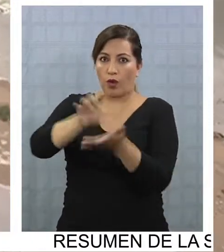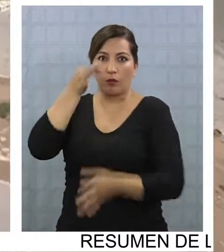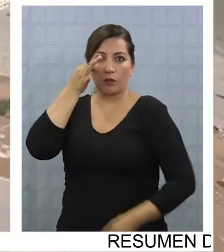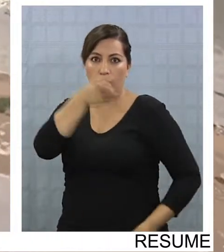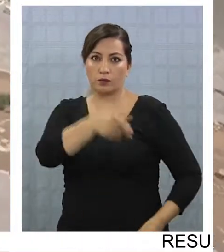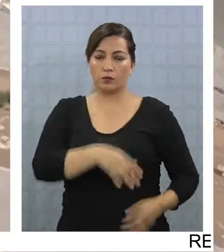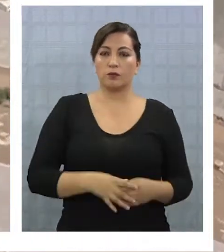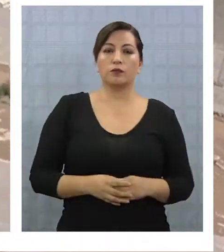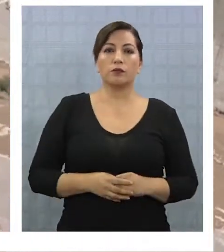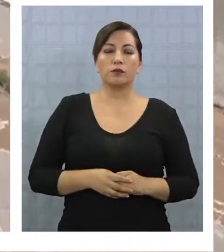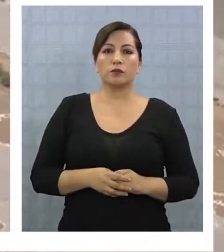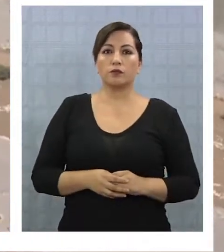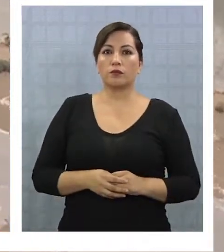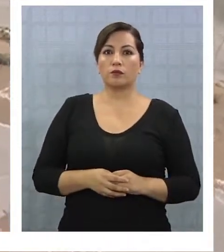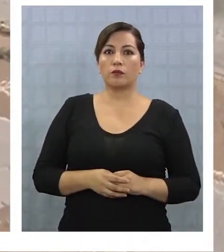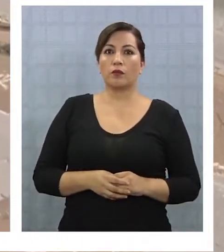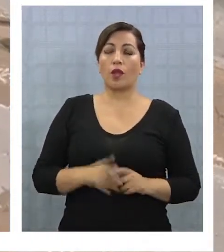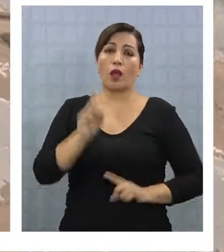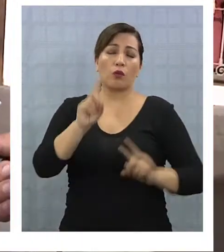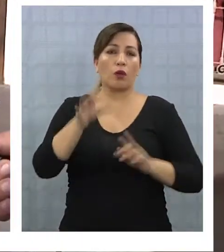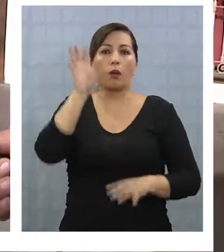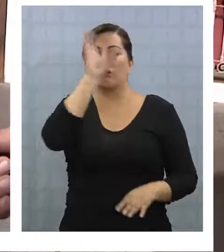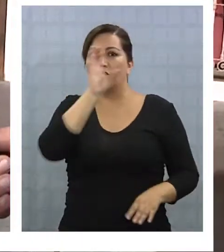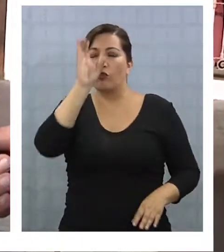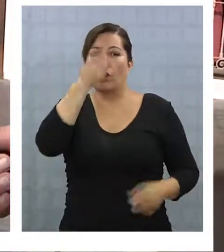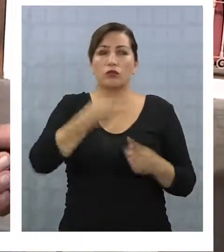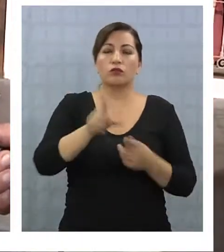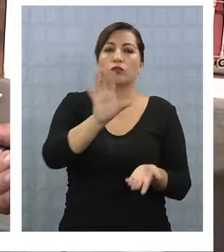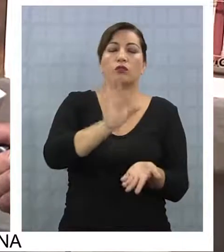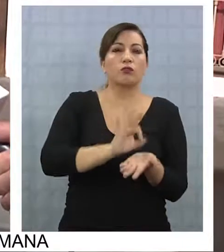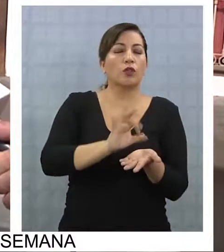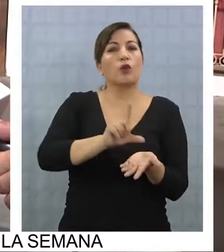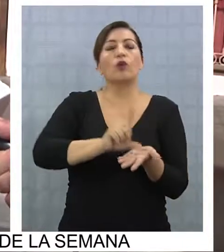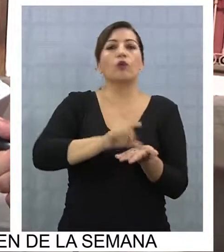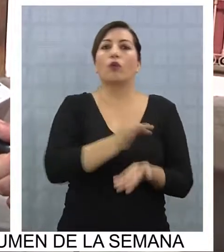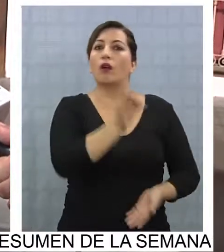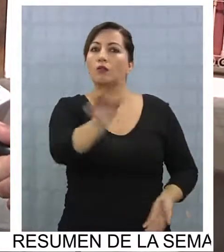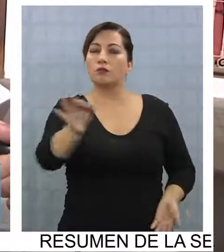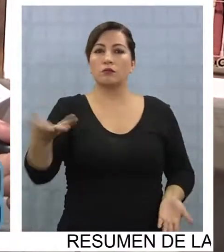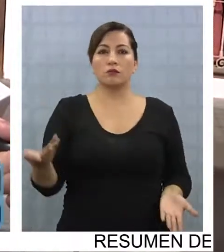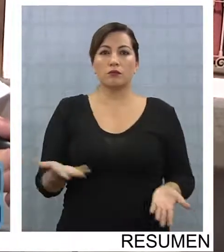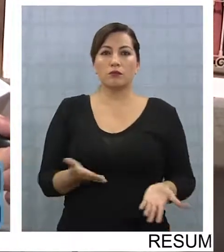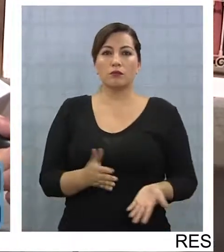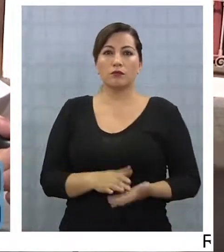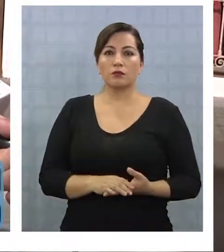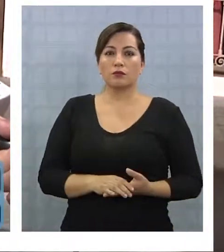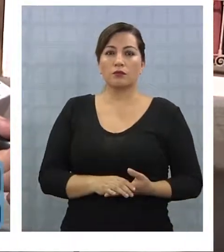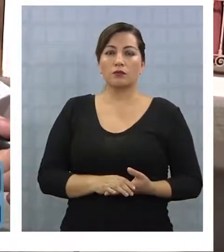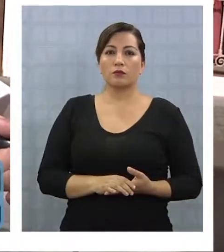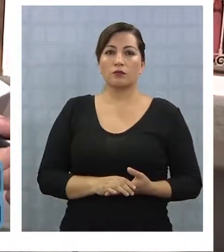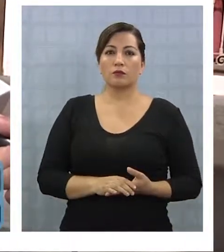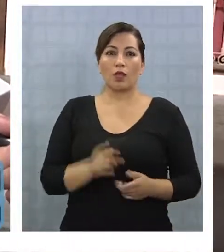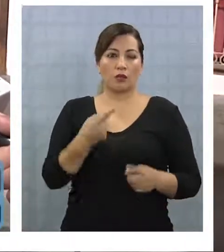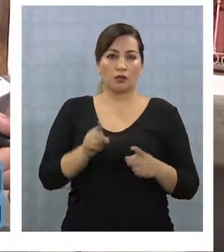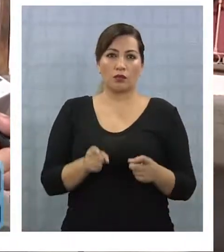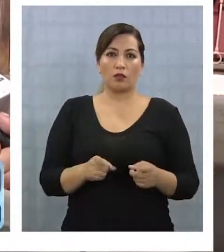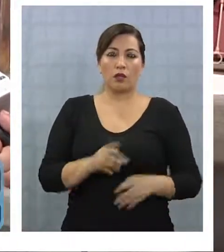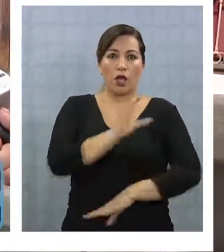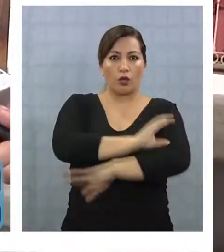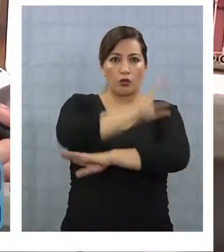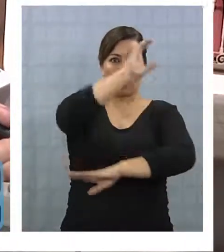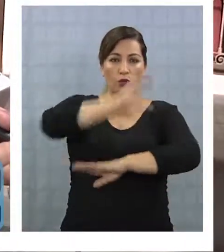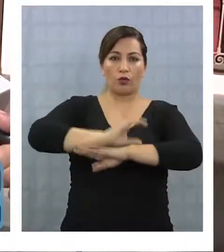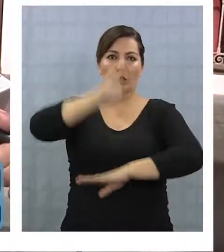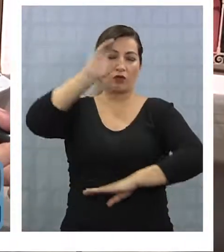alternativas. Sí, algunos han buscado algunas opciones, lo que ha sido altiplano también, tenemos como respuesta a lo que